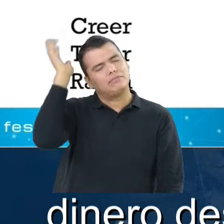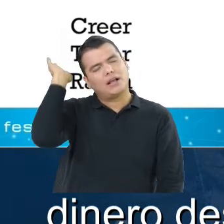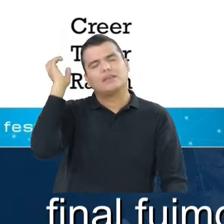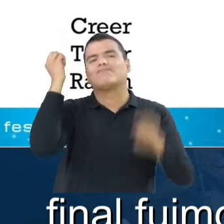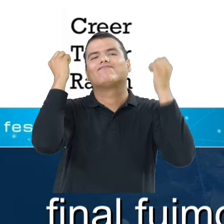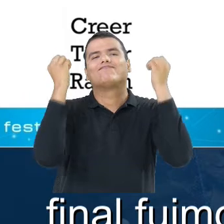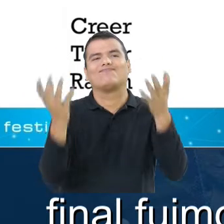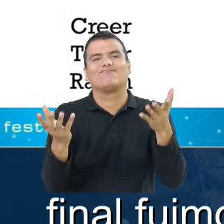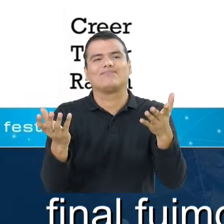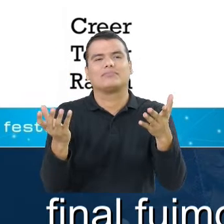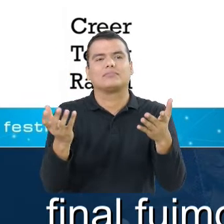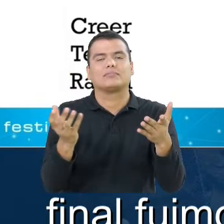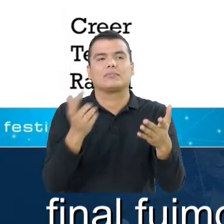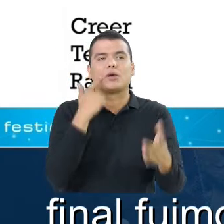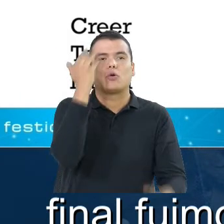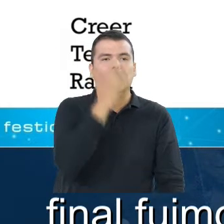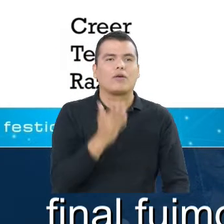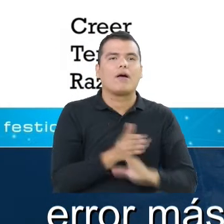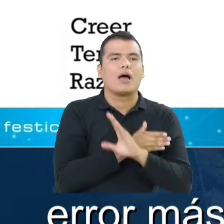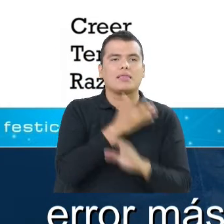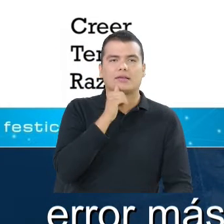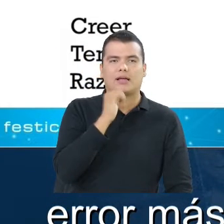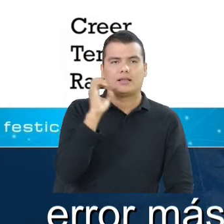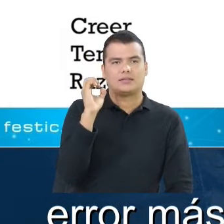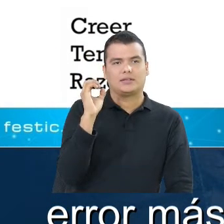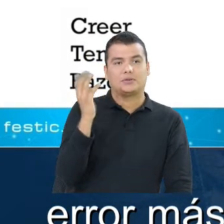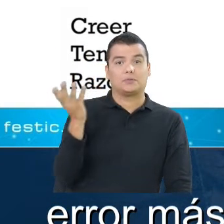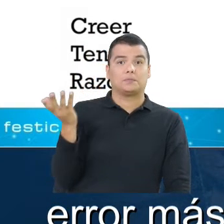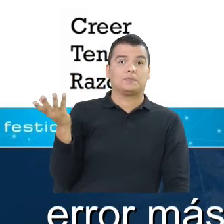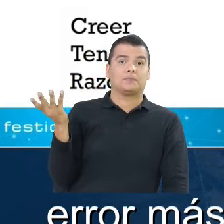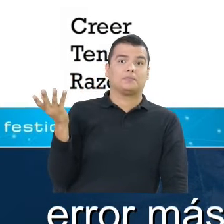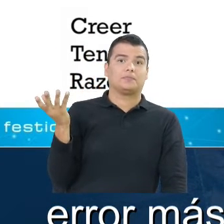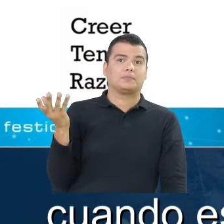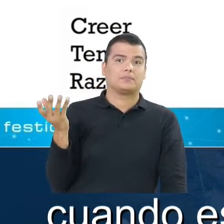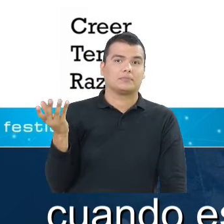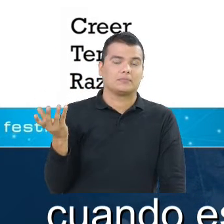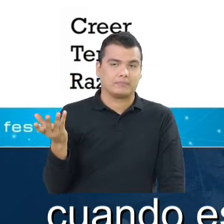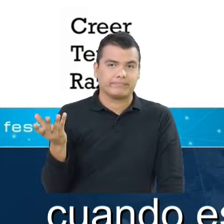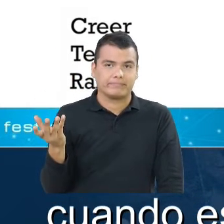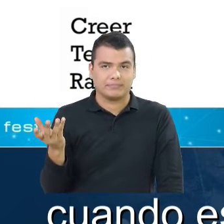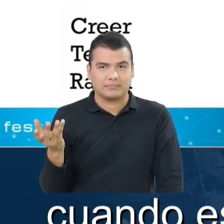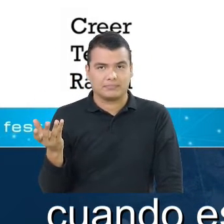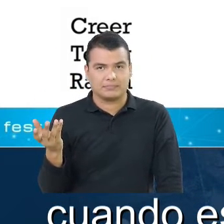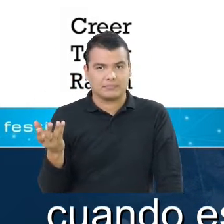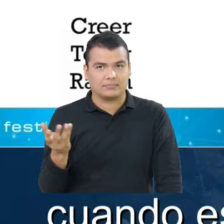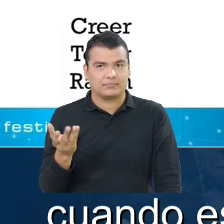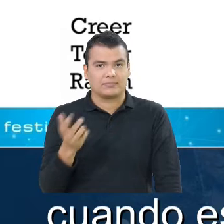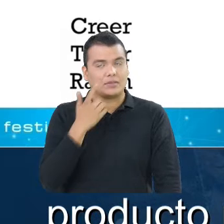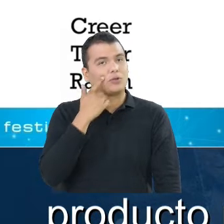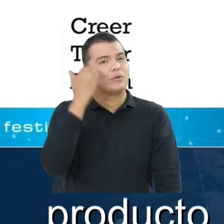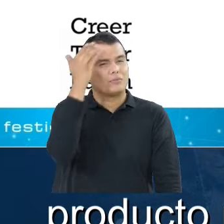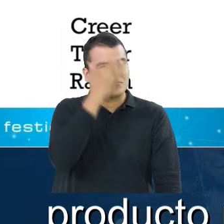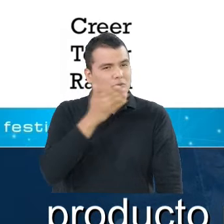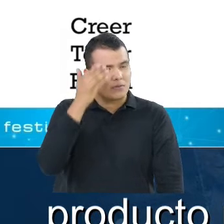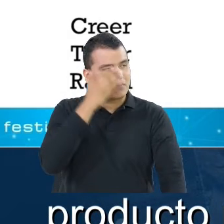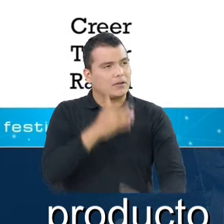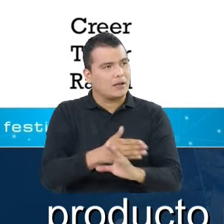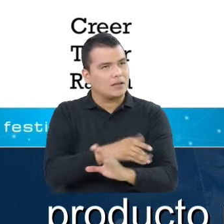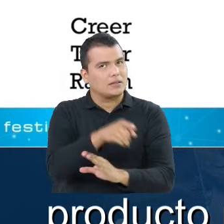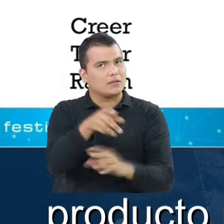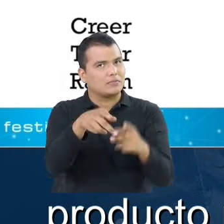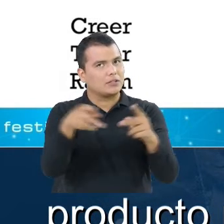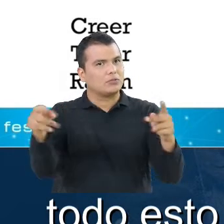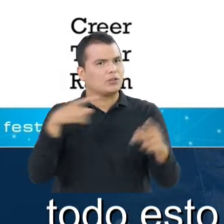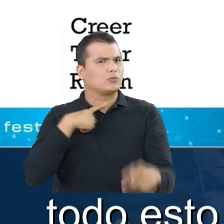está desarrollando, creando un producto para vender en digital, es hacer todo esto sin antes hacer una prueba piloto y ver si el producto